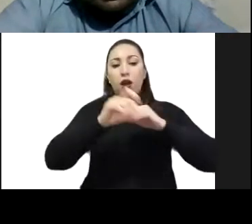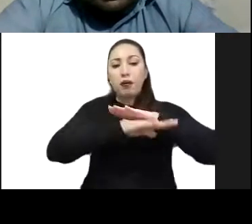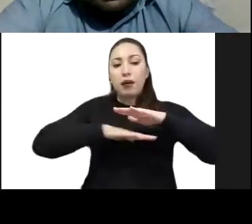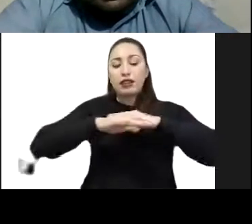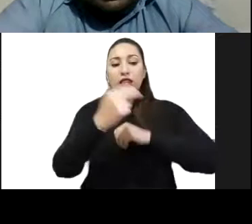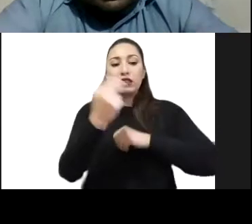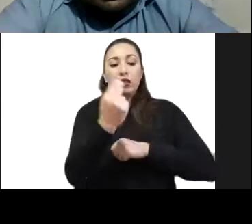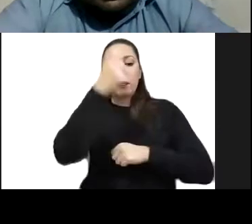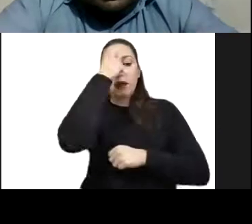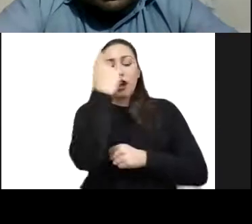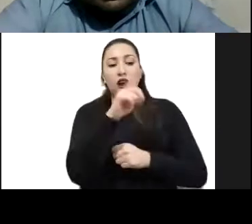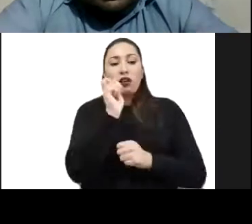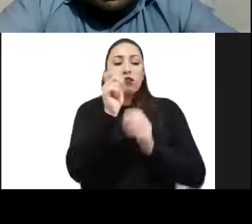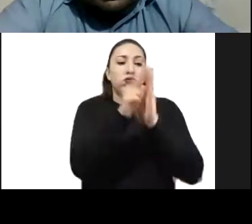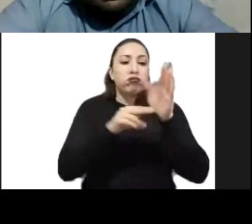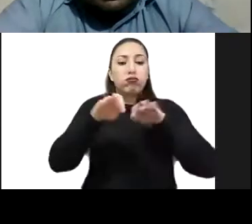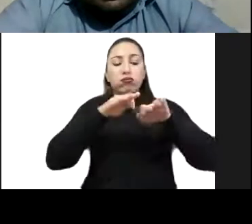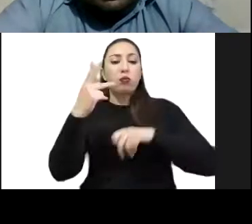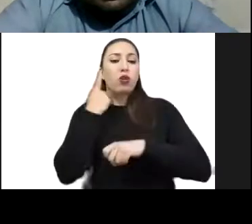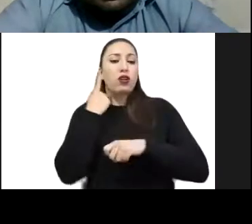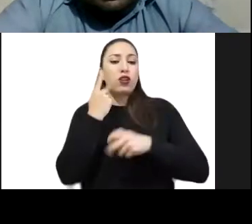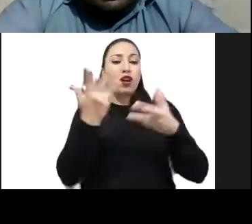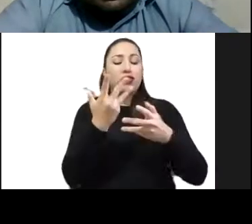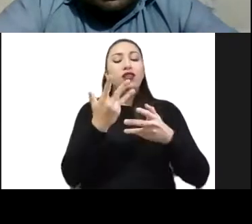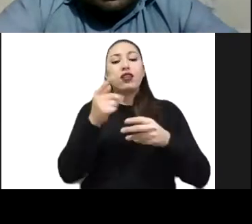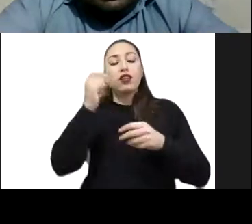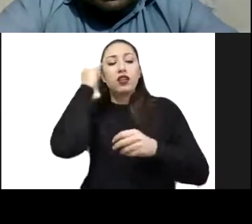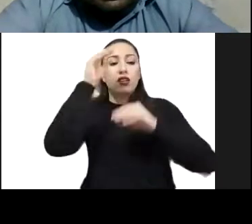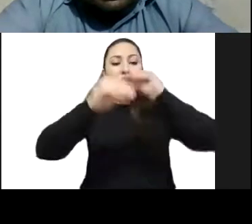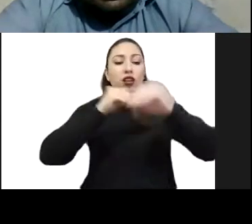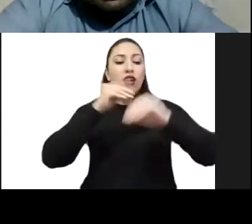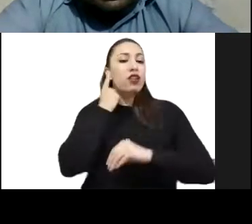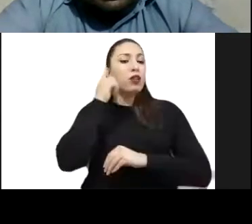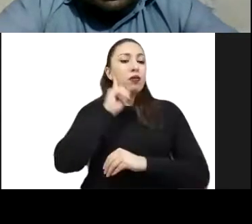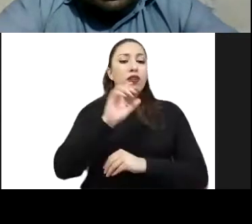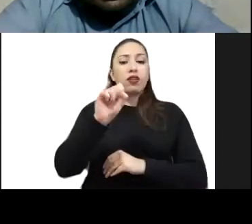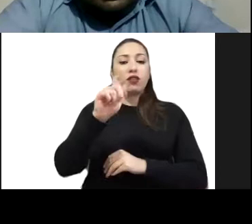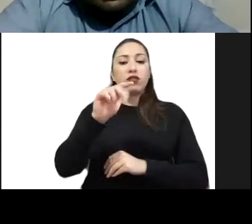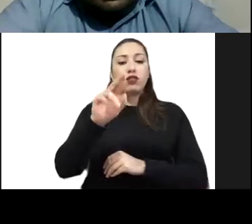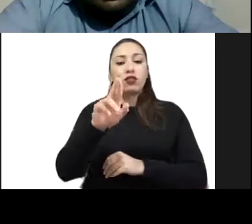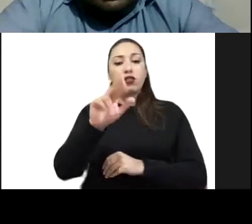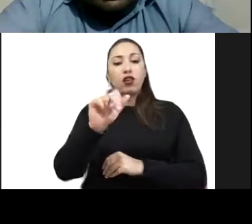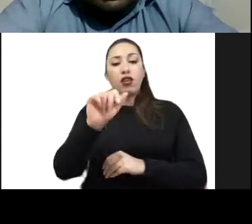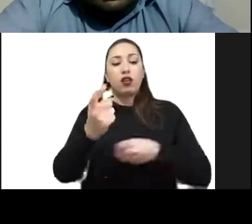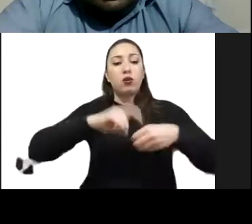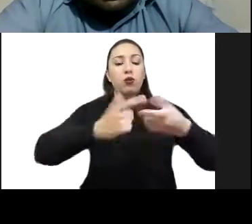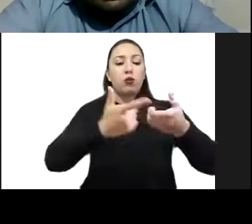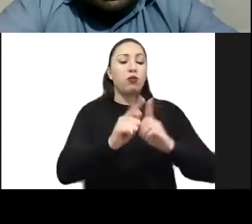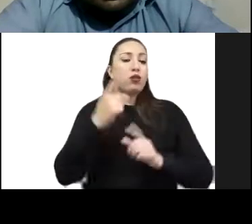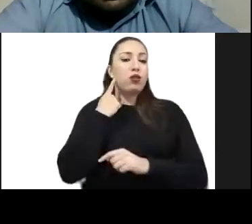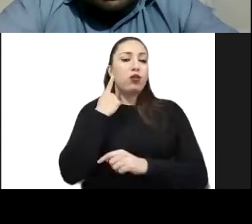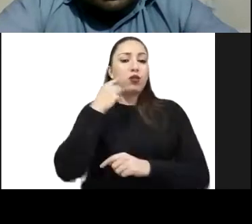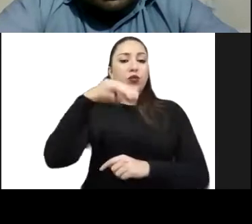estudio legislativo, presentada por la diputada Leticia Estrada Hernández del Grupo Parlamentario de Morena. 8.